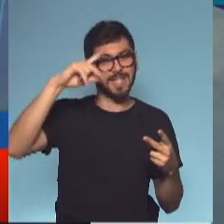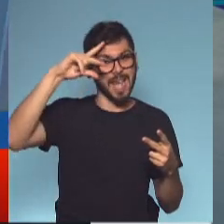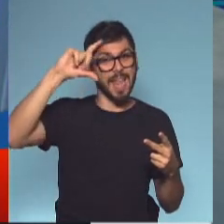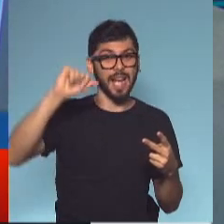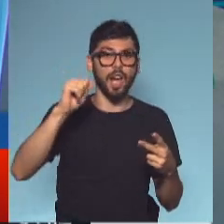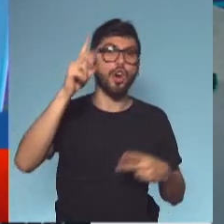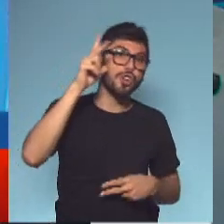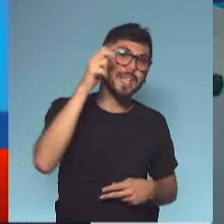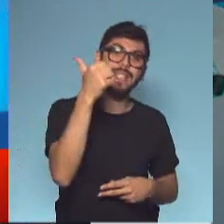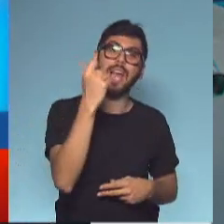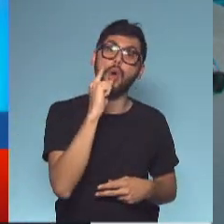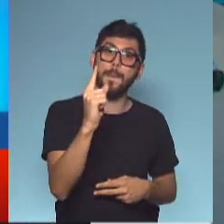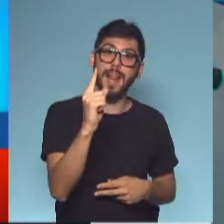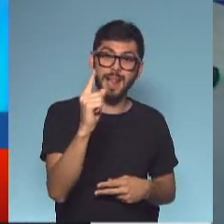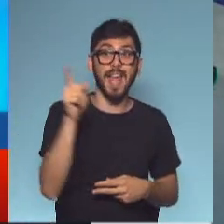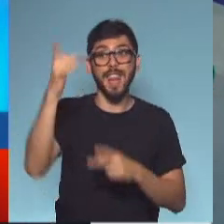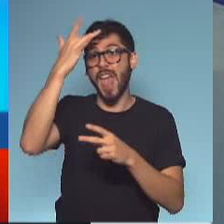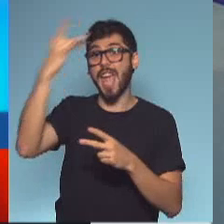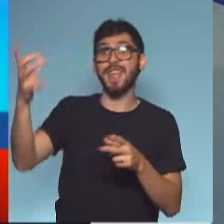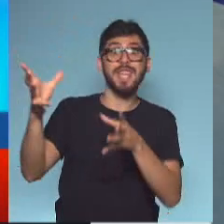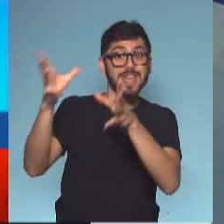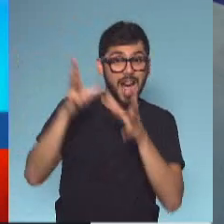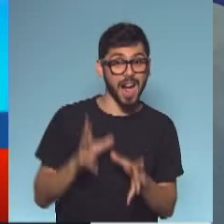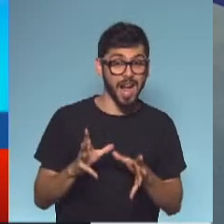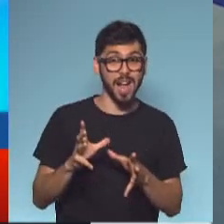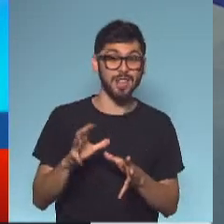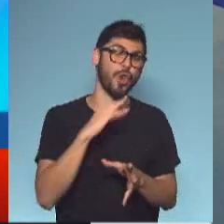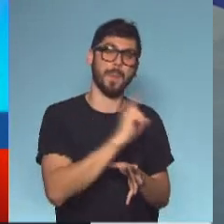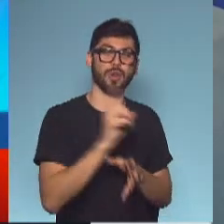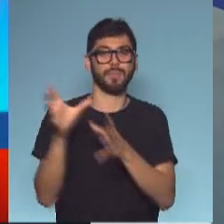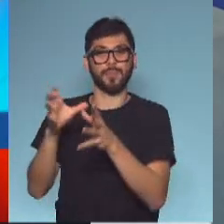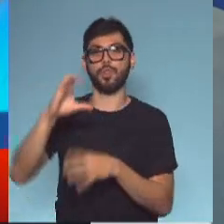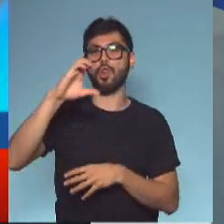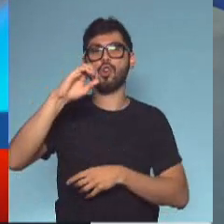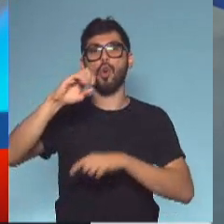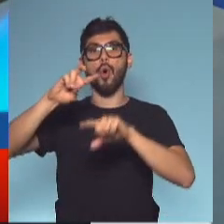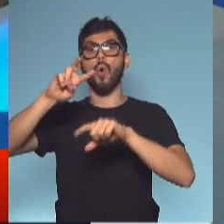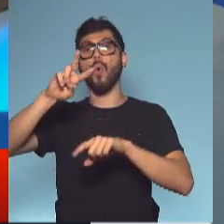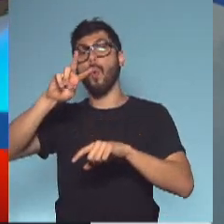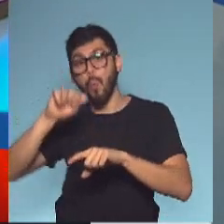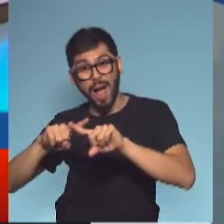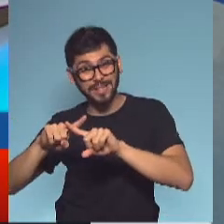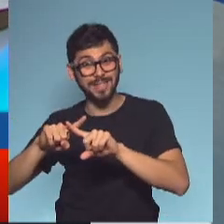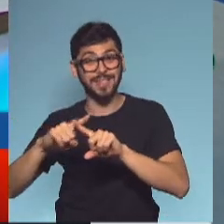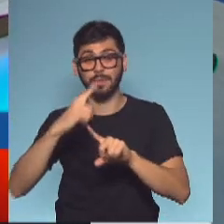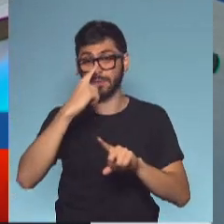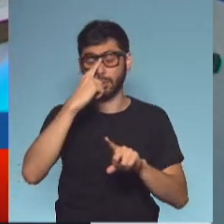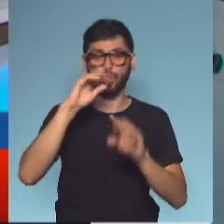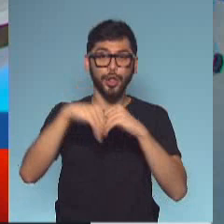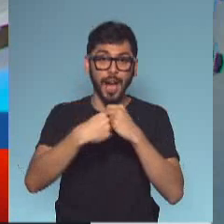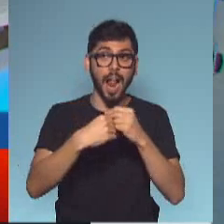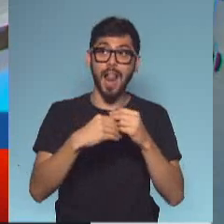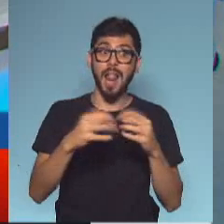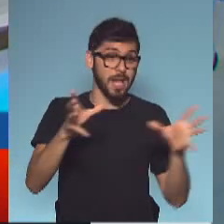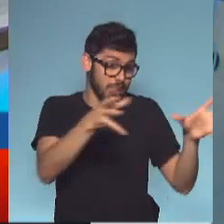861.600. Esas llegan vía la India, no vía México, por el mecanismo de COVAX. Quiere decir que en total de AstraZeneca, de acá